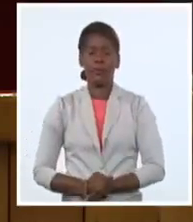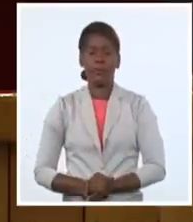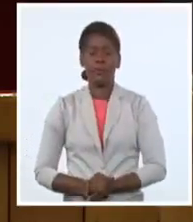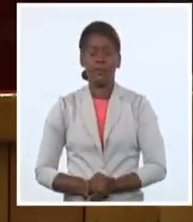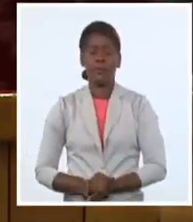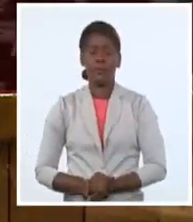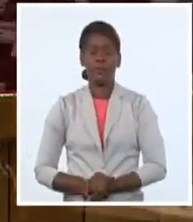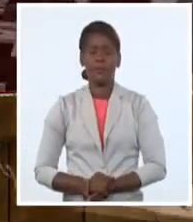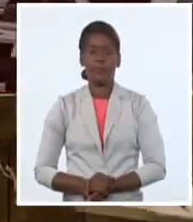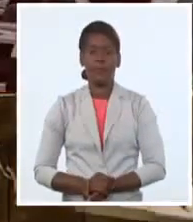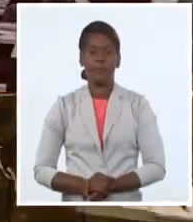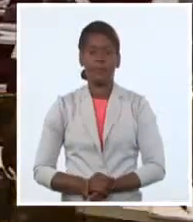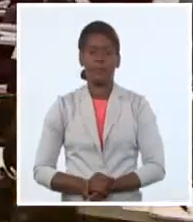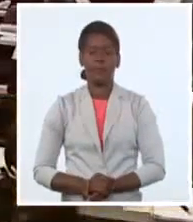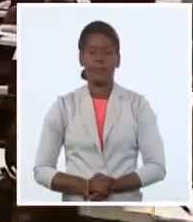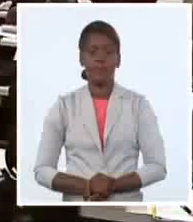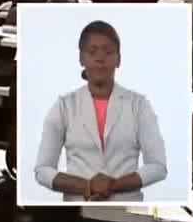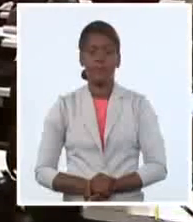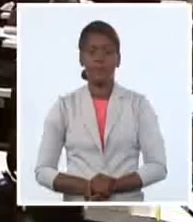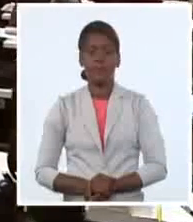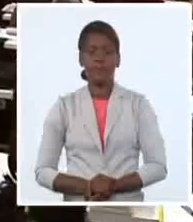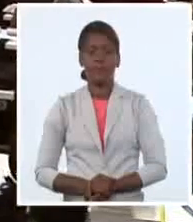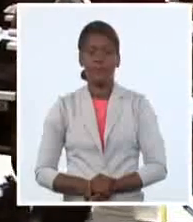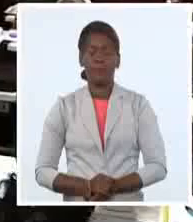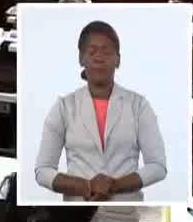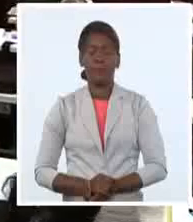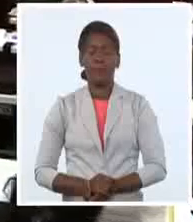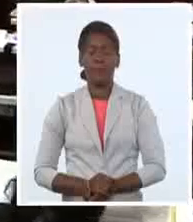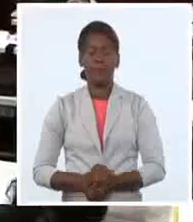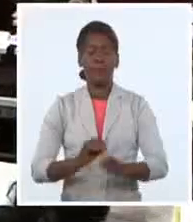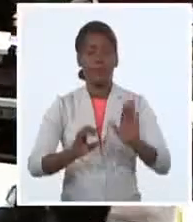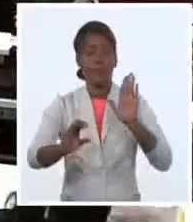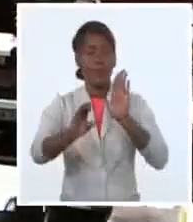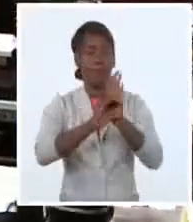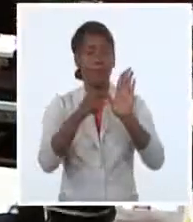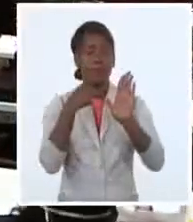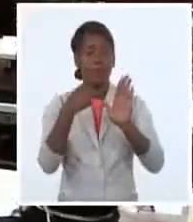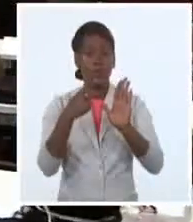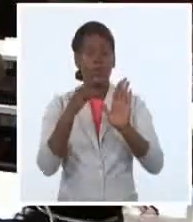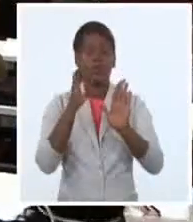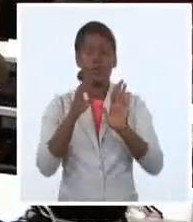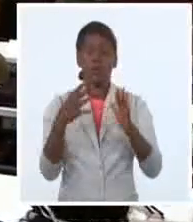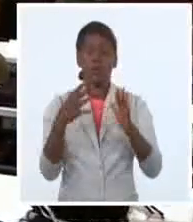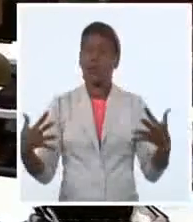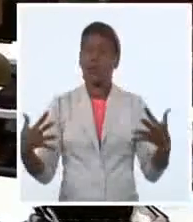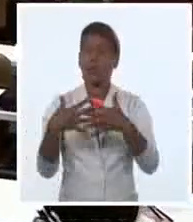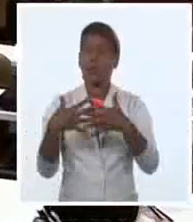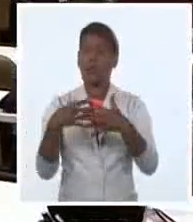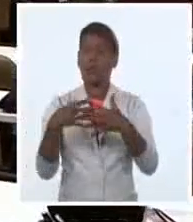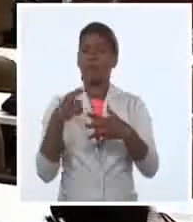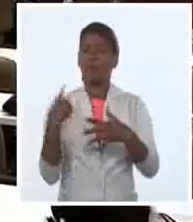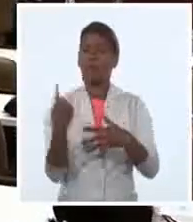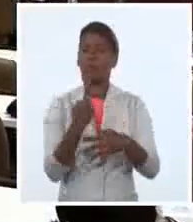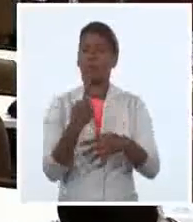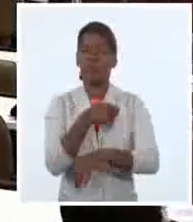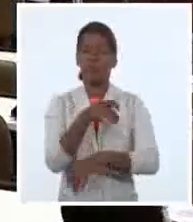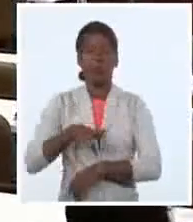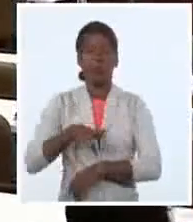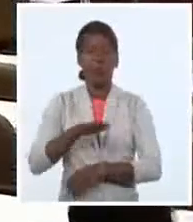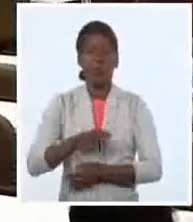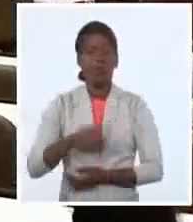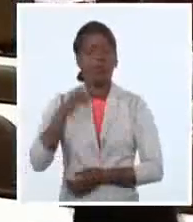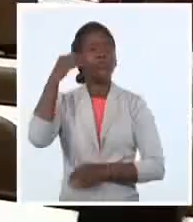Nuestra Constitución consagra los principios de independencia y soberanía de los pueblos. Reconoce el derecho a la libre